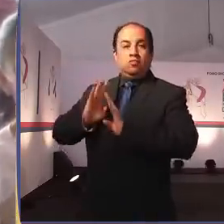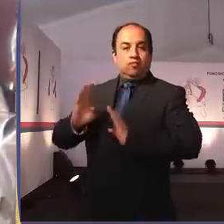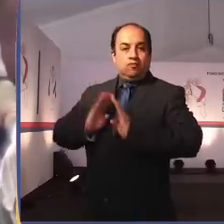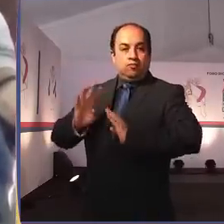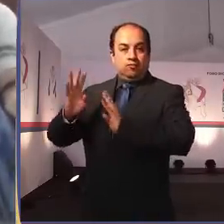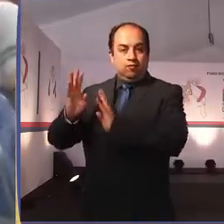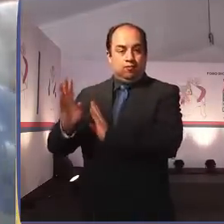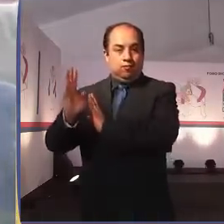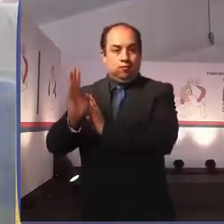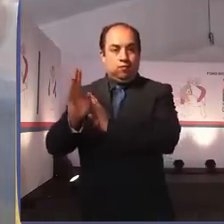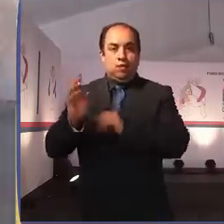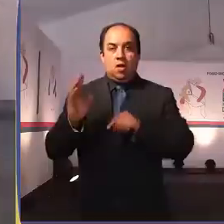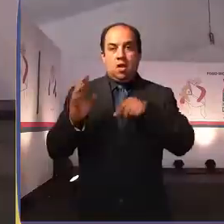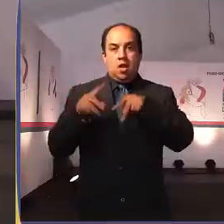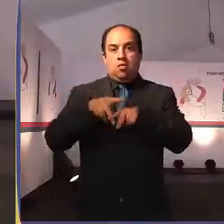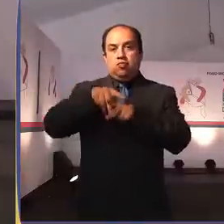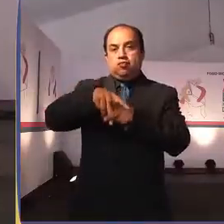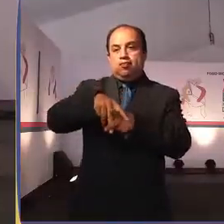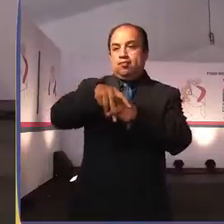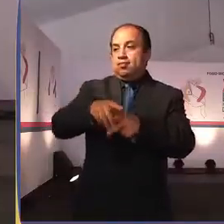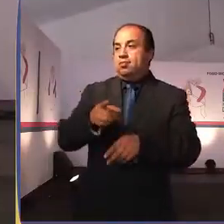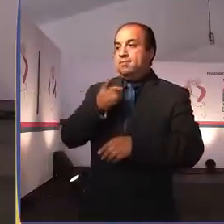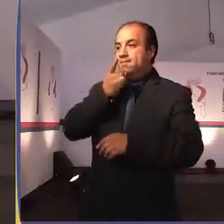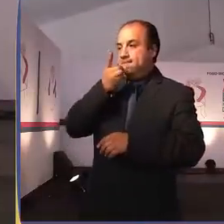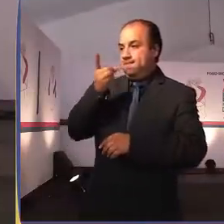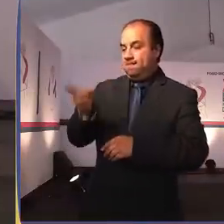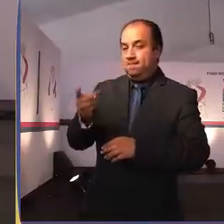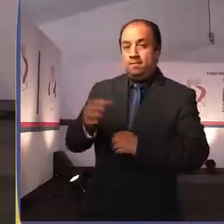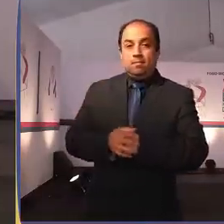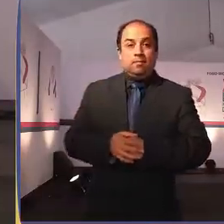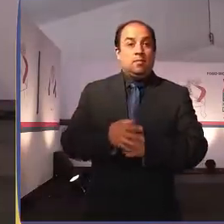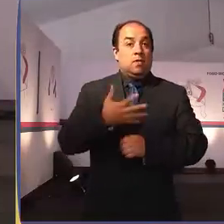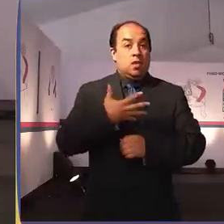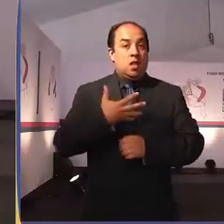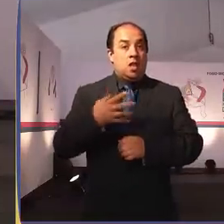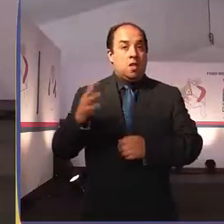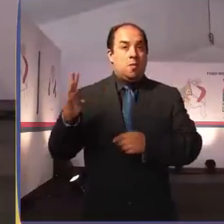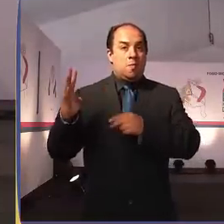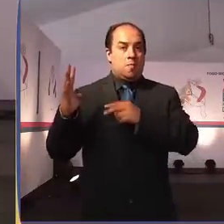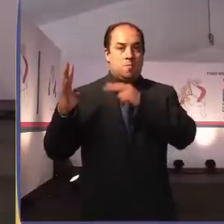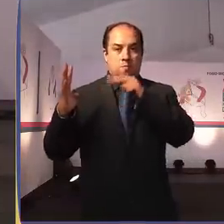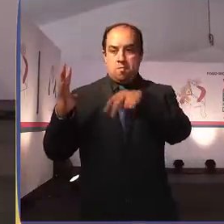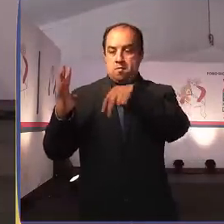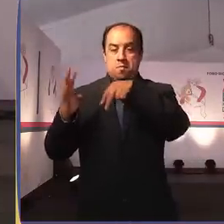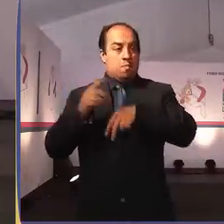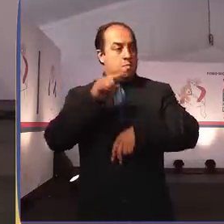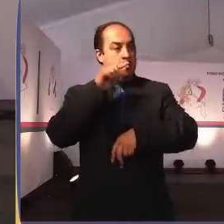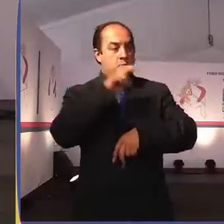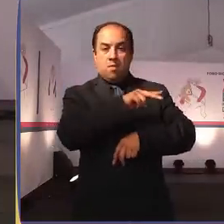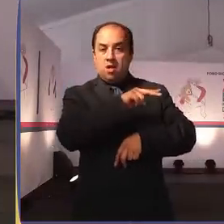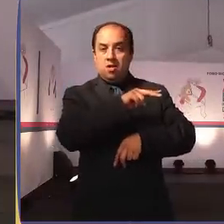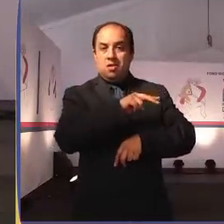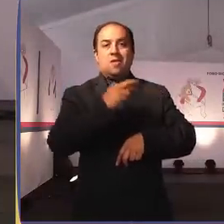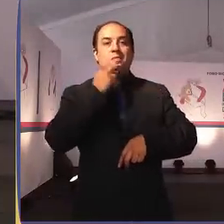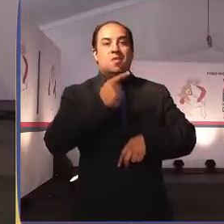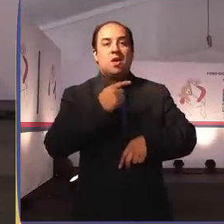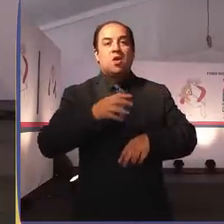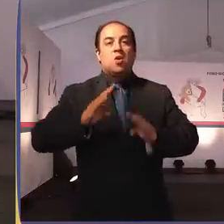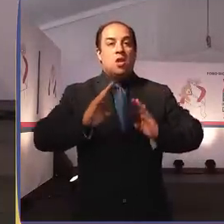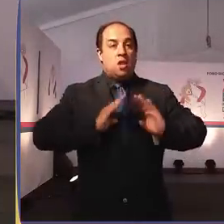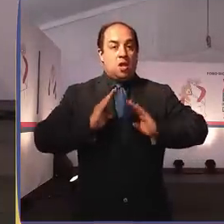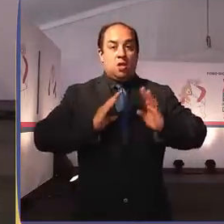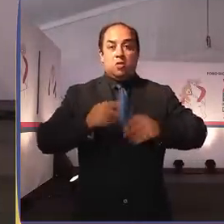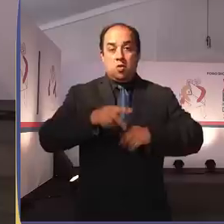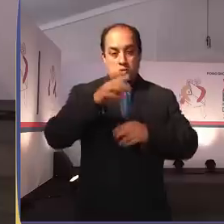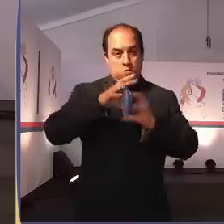frente a la línea de defensa es: tenemos enfrente al mejor ejército del mundo. Mira que hay que ser salvaje